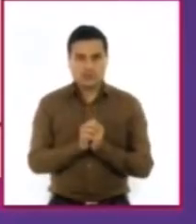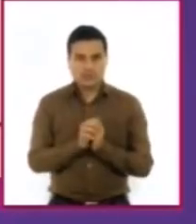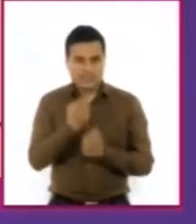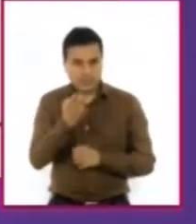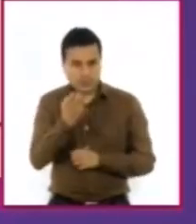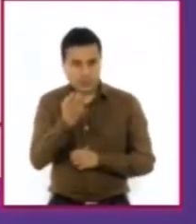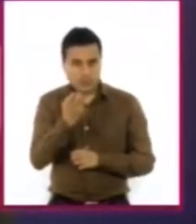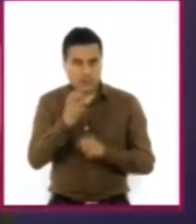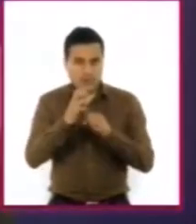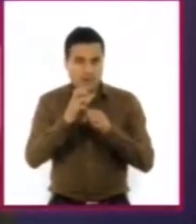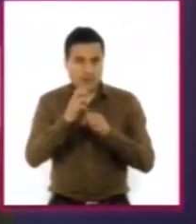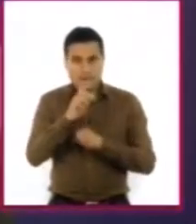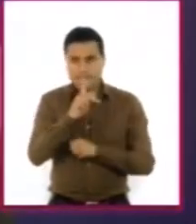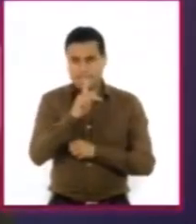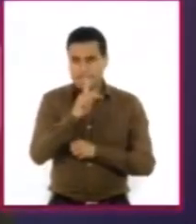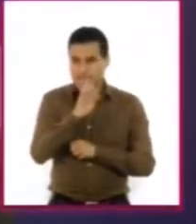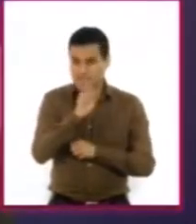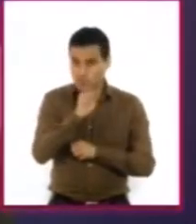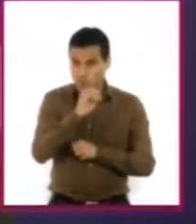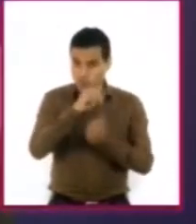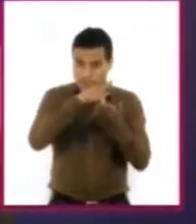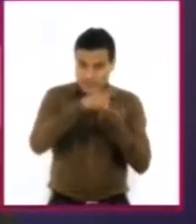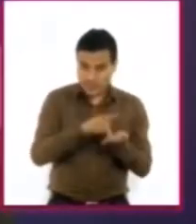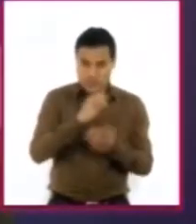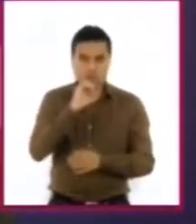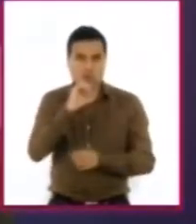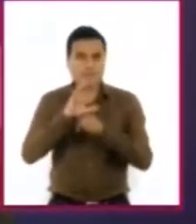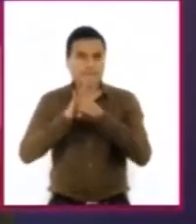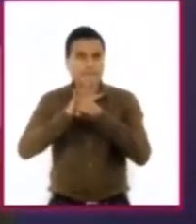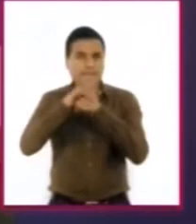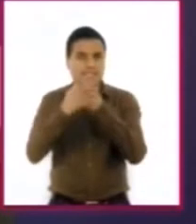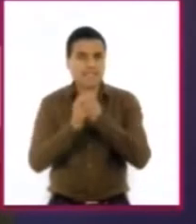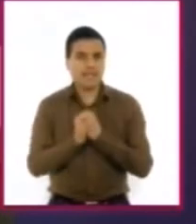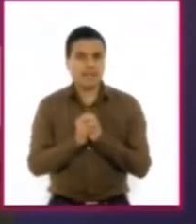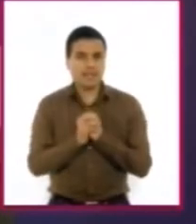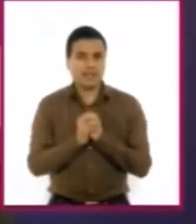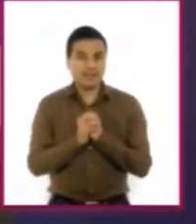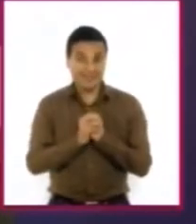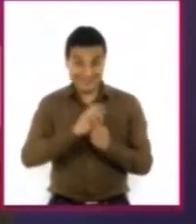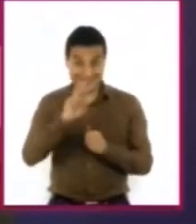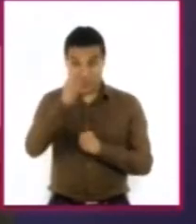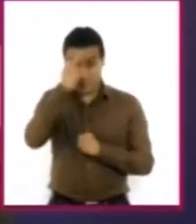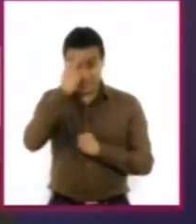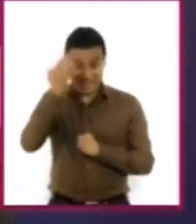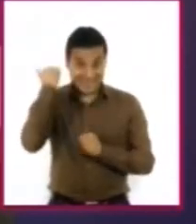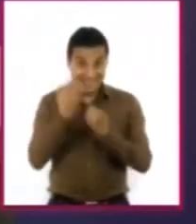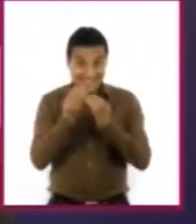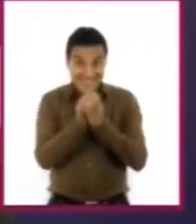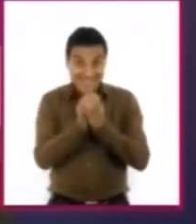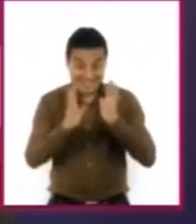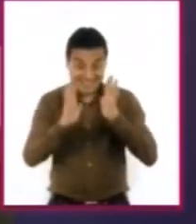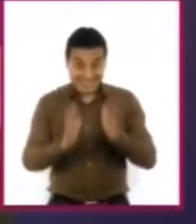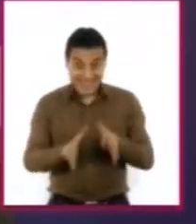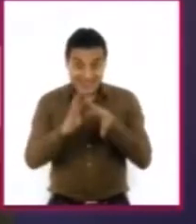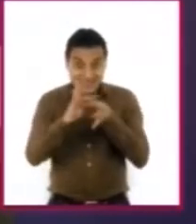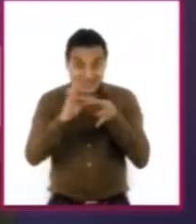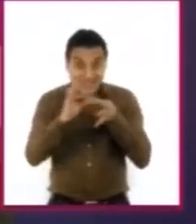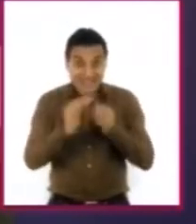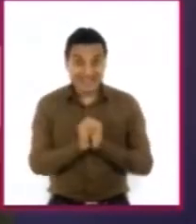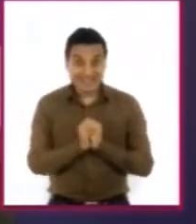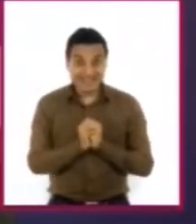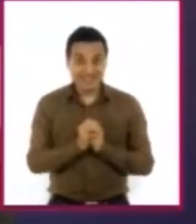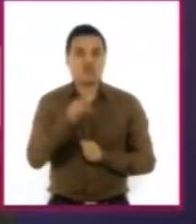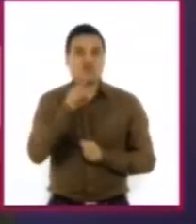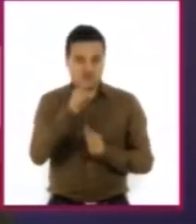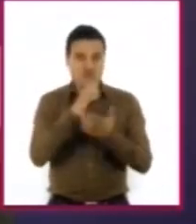masa? Recuerda que la diferencia entre estos conceptos la revisaste en la sesión anterior. Escribe la respuesta